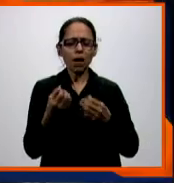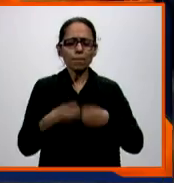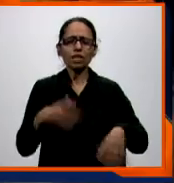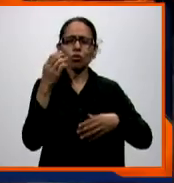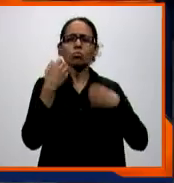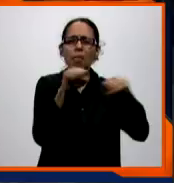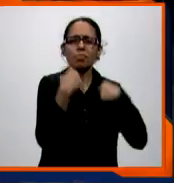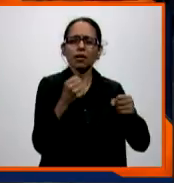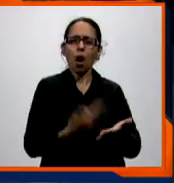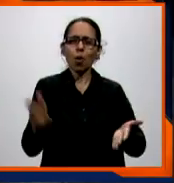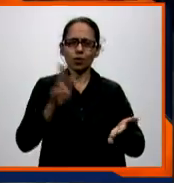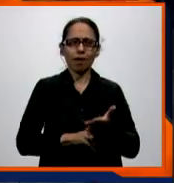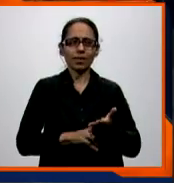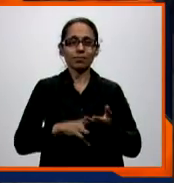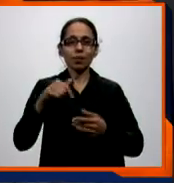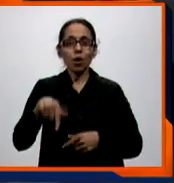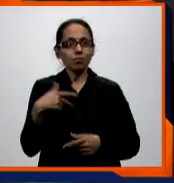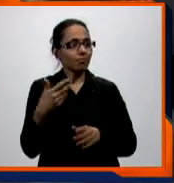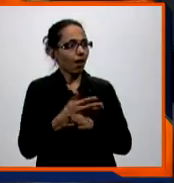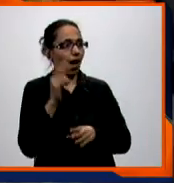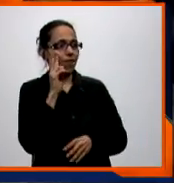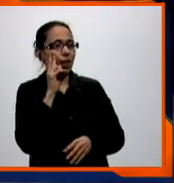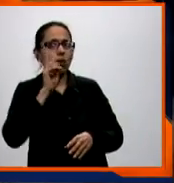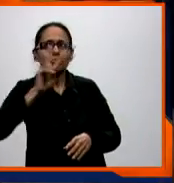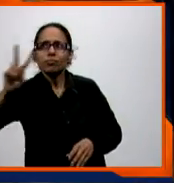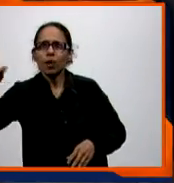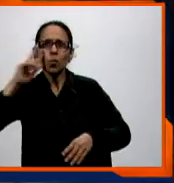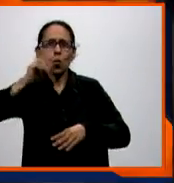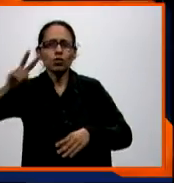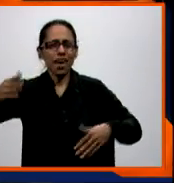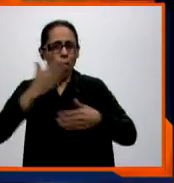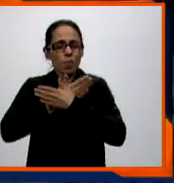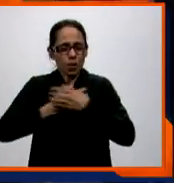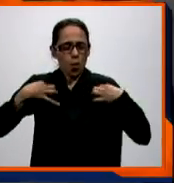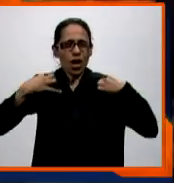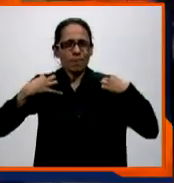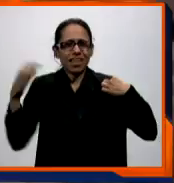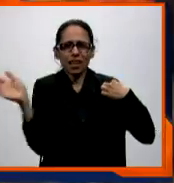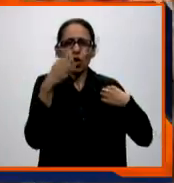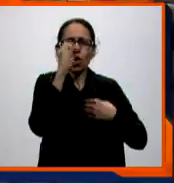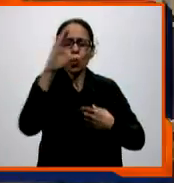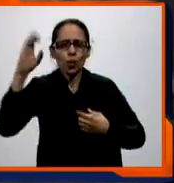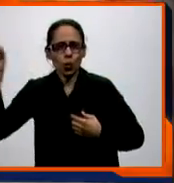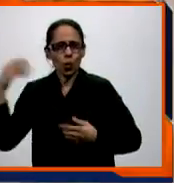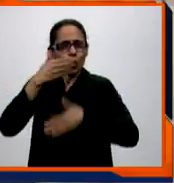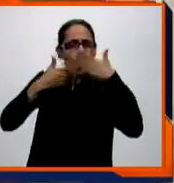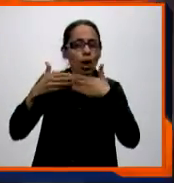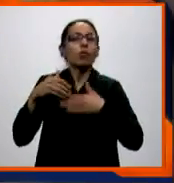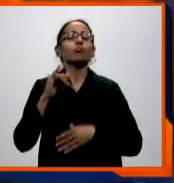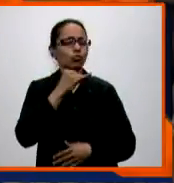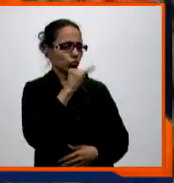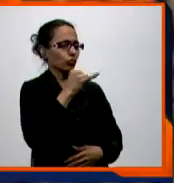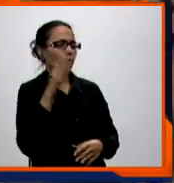Ya tenemos, primero para empezar en el museo, todas las camisetas con las que jugaste, de los equipos con los que jugaste. Sí, están todas, está